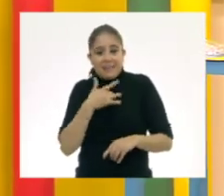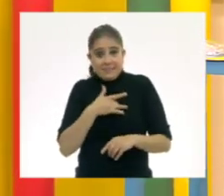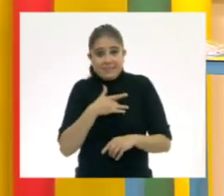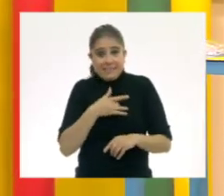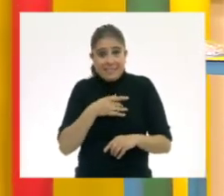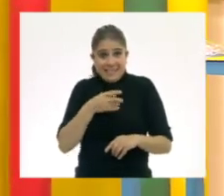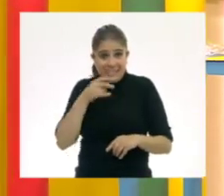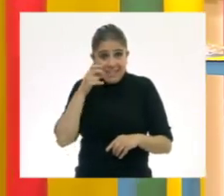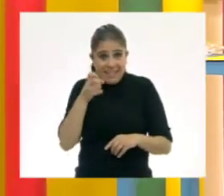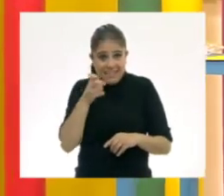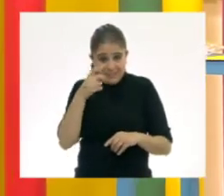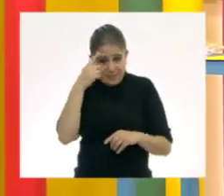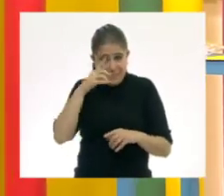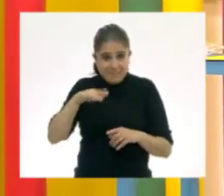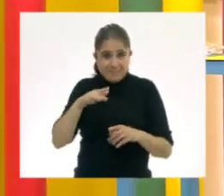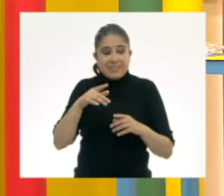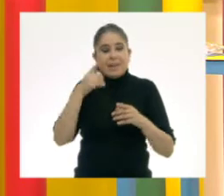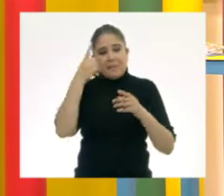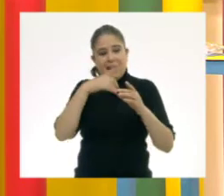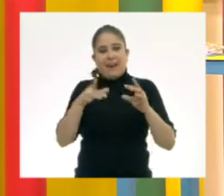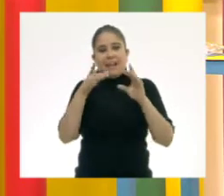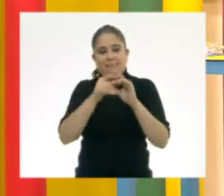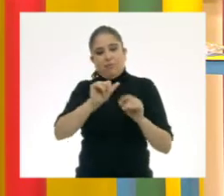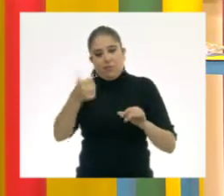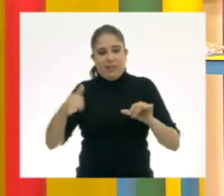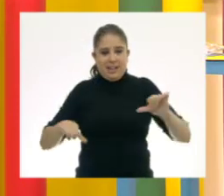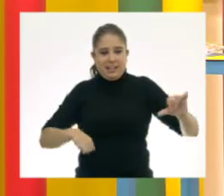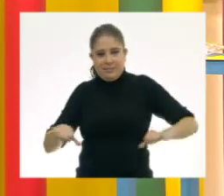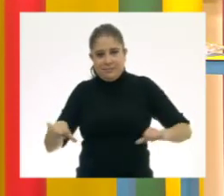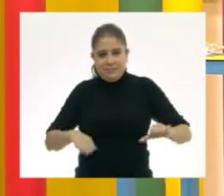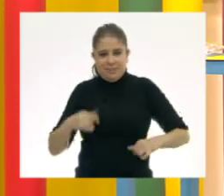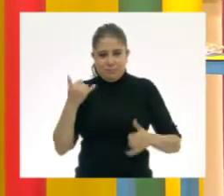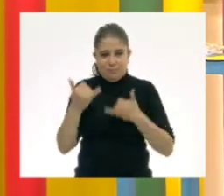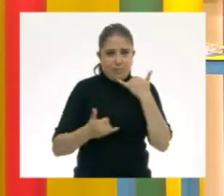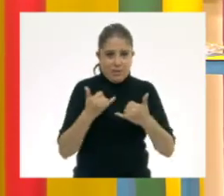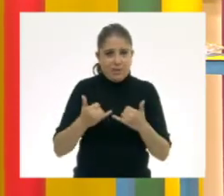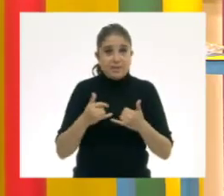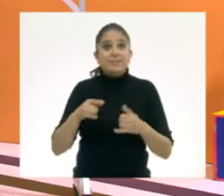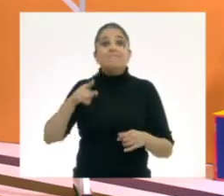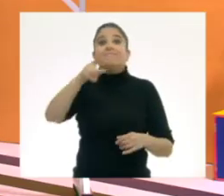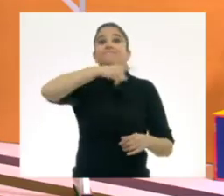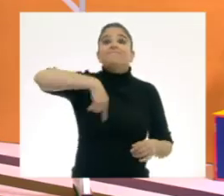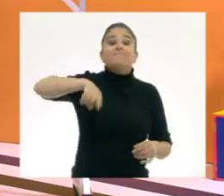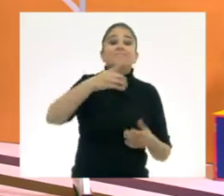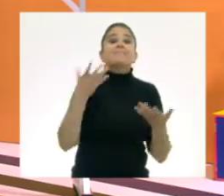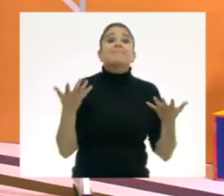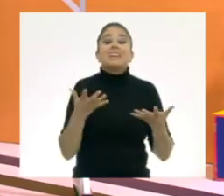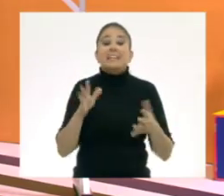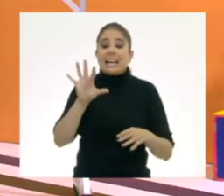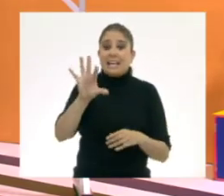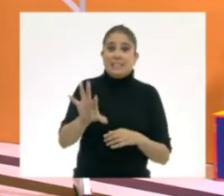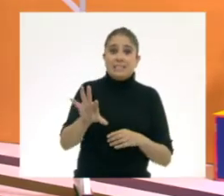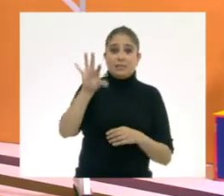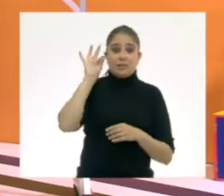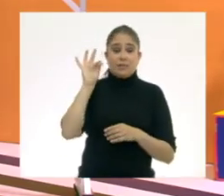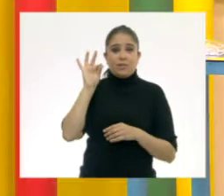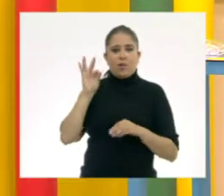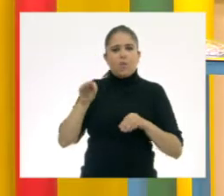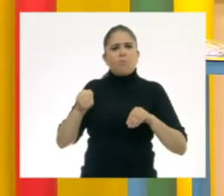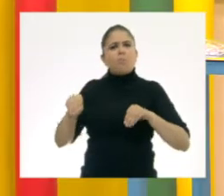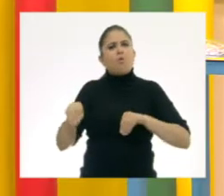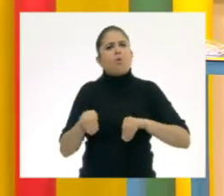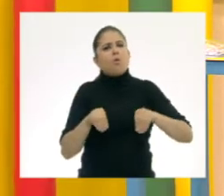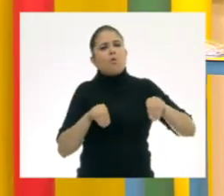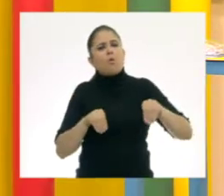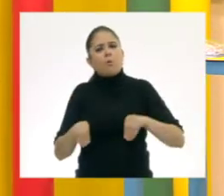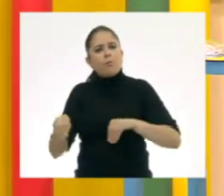esto, vamos a hacer nuestra siguiente actividad. Perfecto. ¿Sí? Vamos a... escoger, Mariana, un movimiento